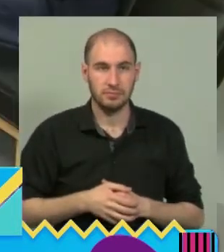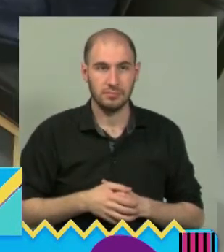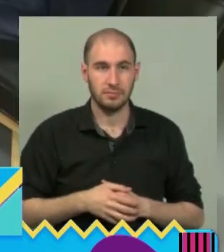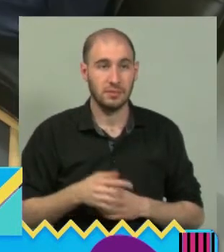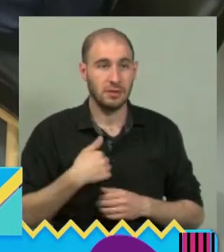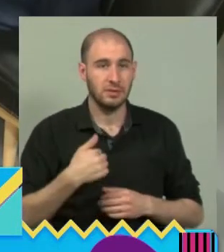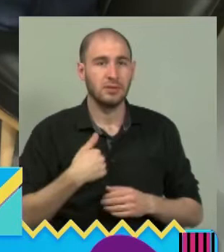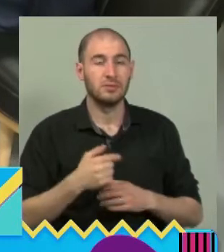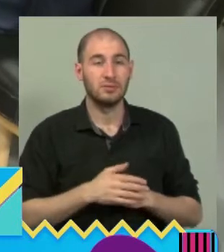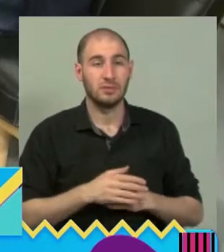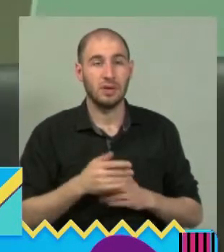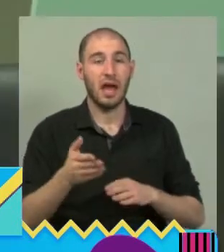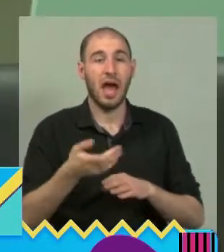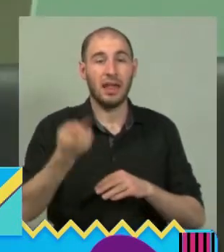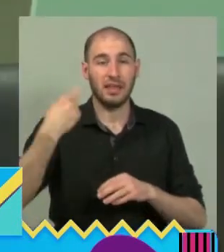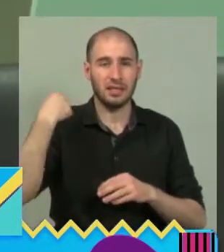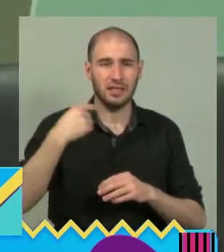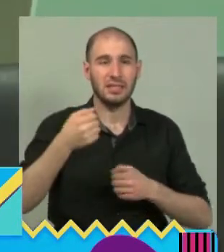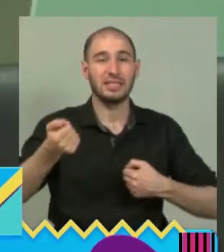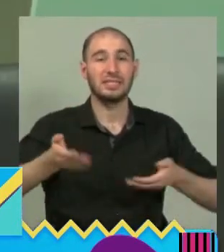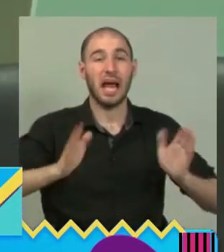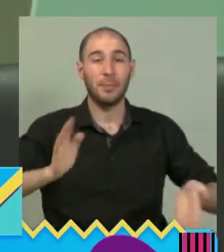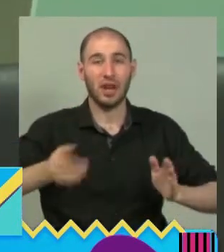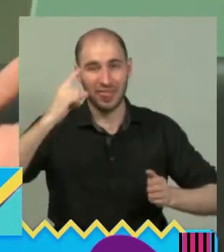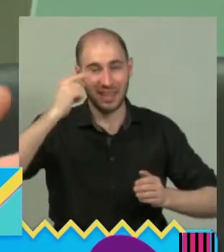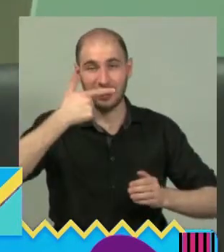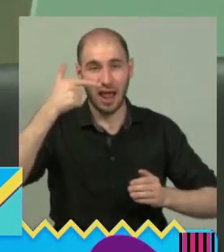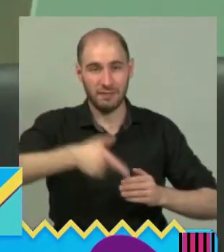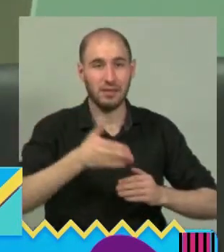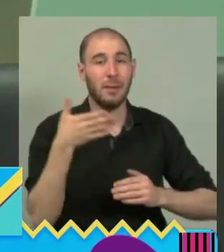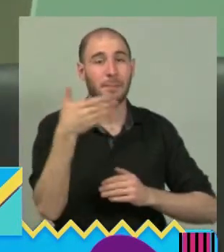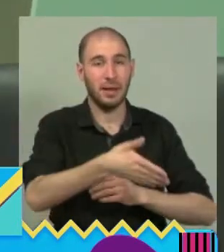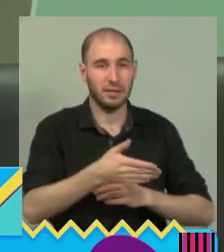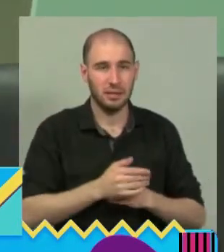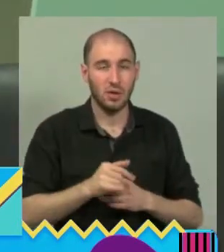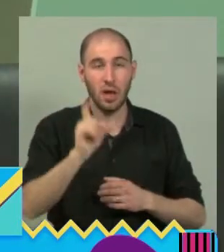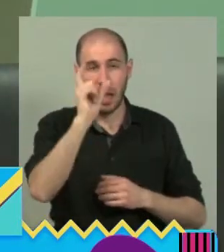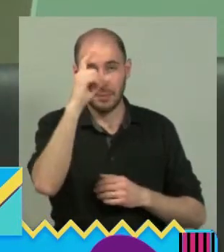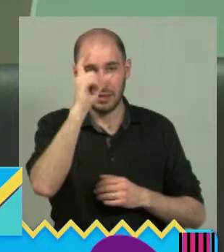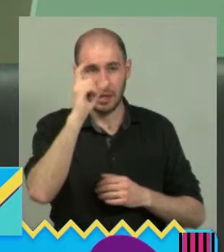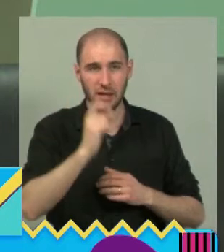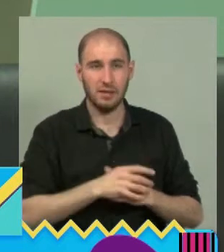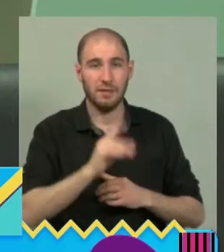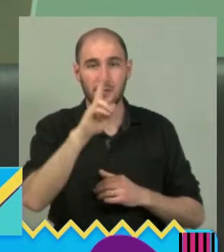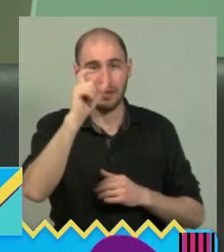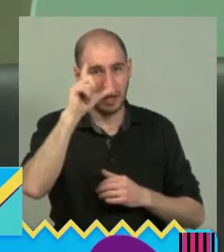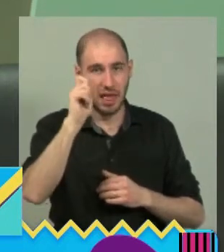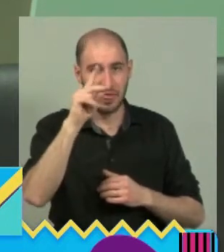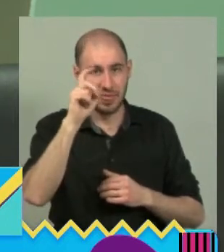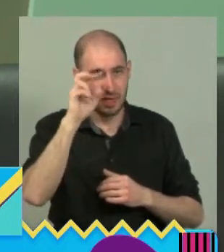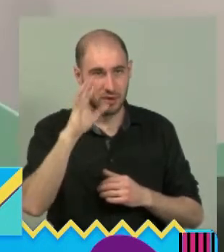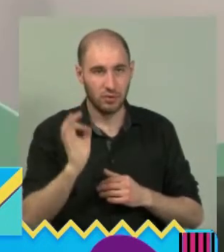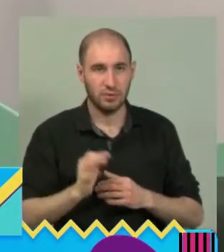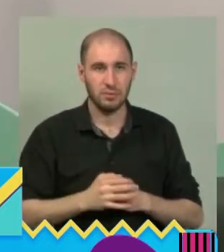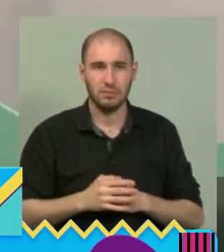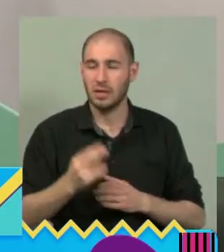Yo me crucé antes de ayer con 10 camiones de combustible que iban a la minera Veladero. Y hoy si le